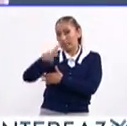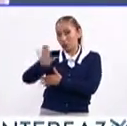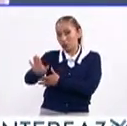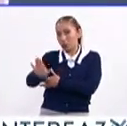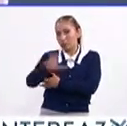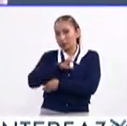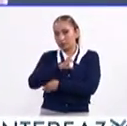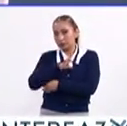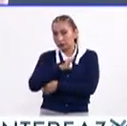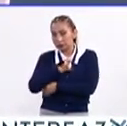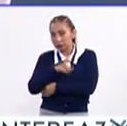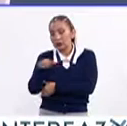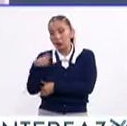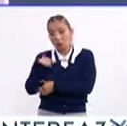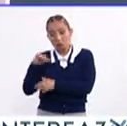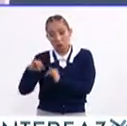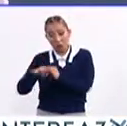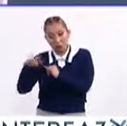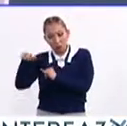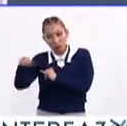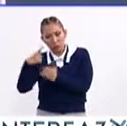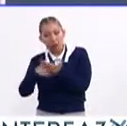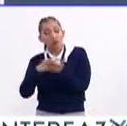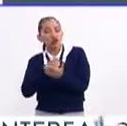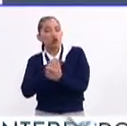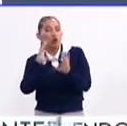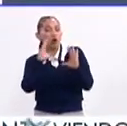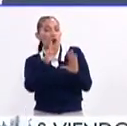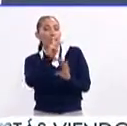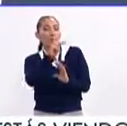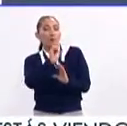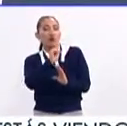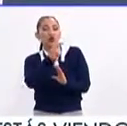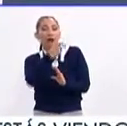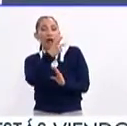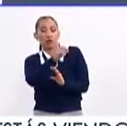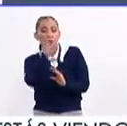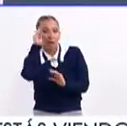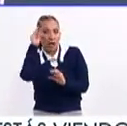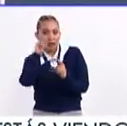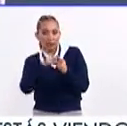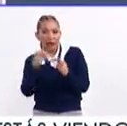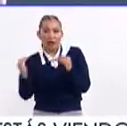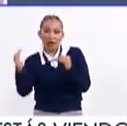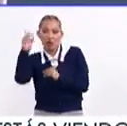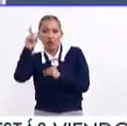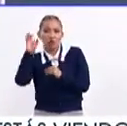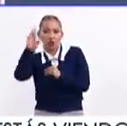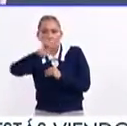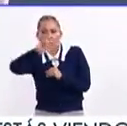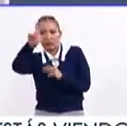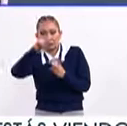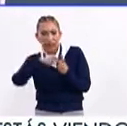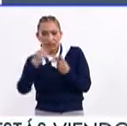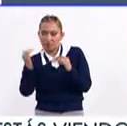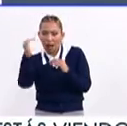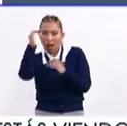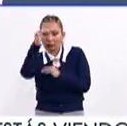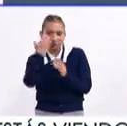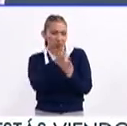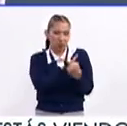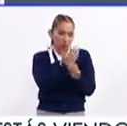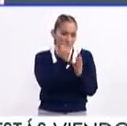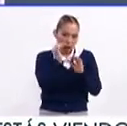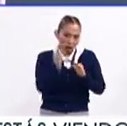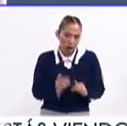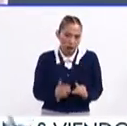México. Y digo, es una institución que solo imparte posgrados, solo hay nivel maestría hacia arriba, especialidades, doctorados. Y